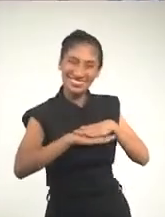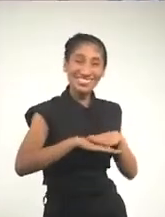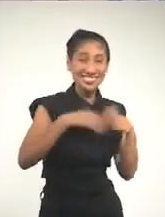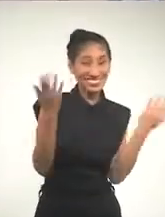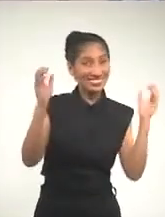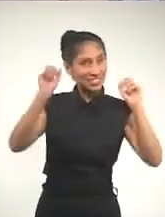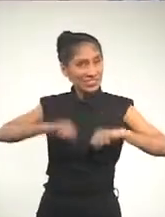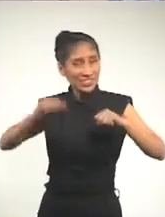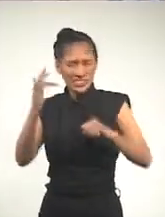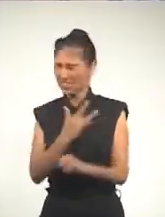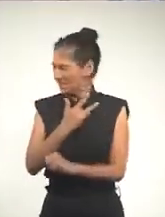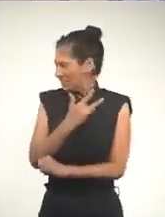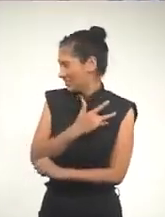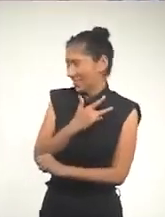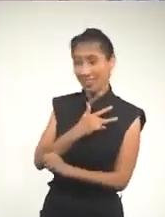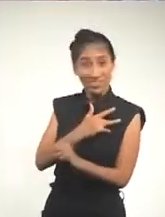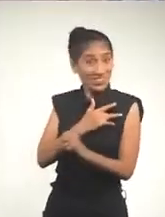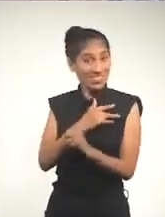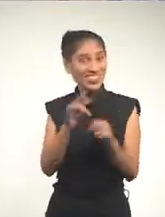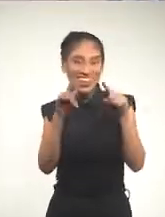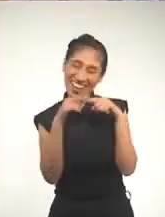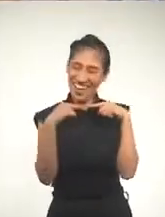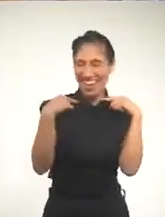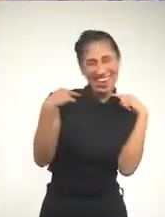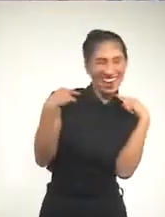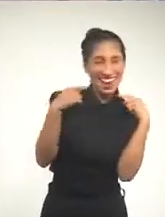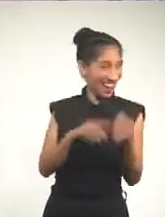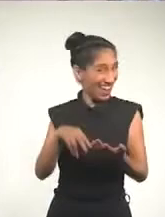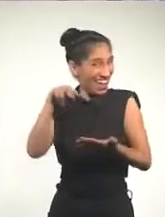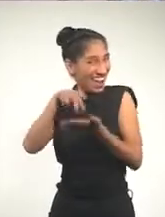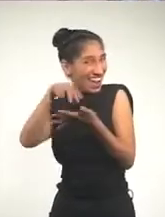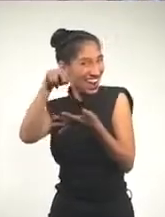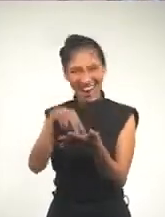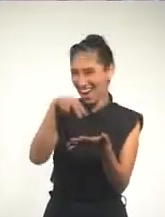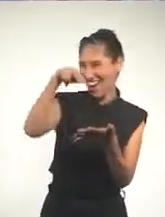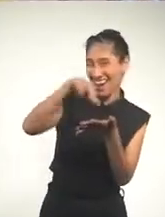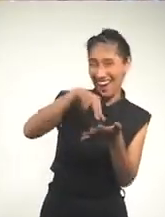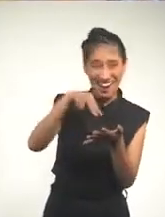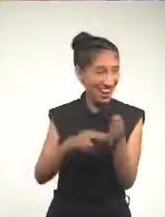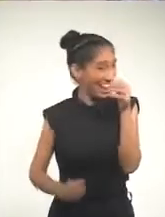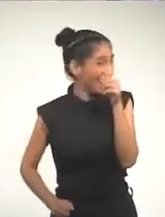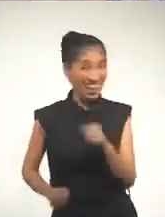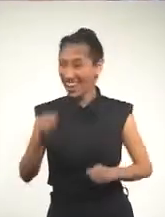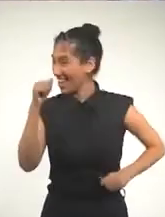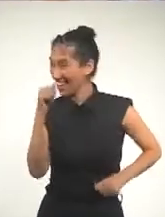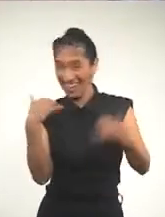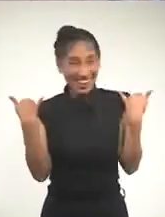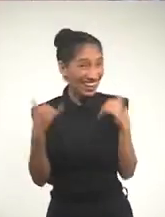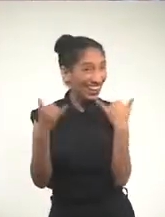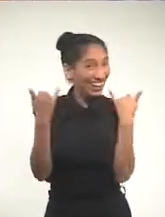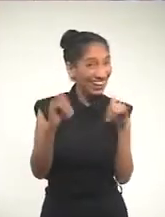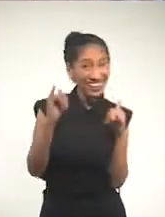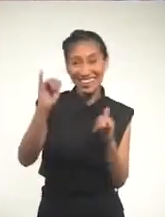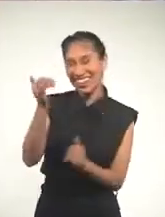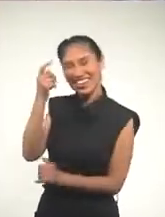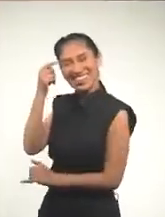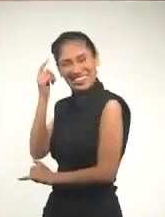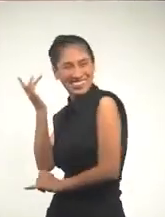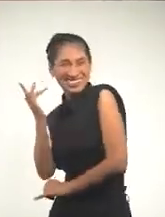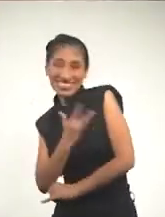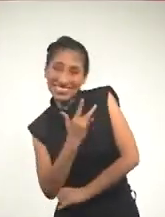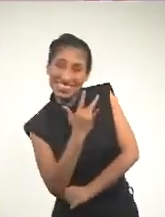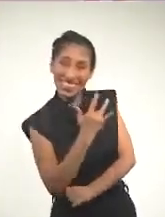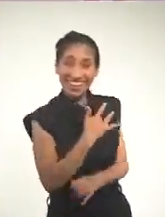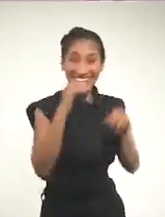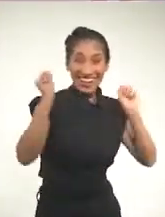pasará. Siento una emoción que me hace sonreír, saltar por toda mi casa y jugar, soñar, sentir. ¿Qué